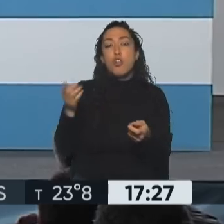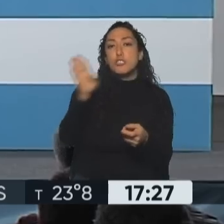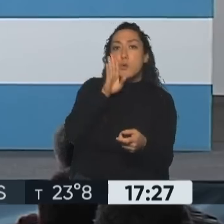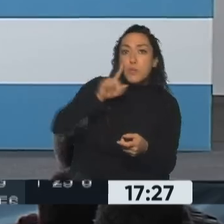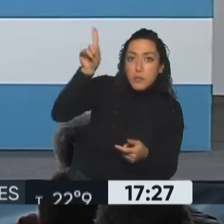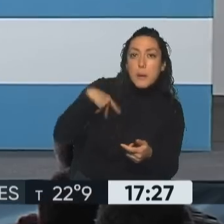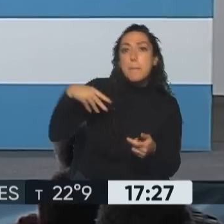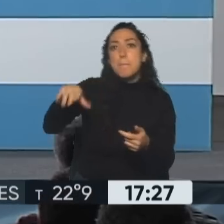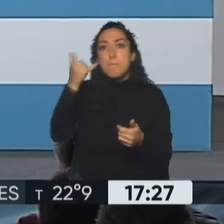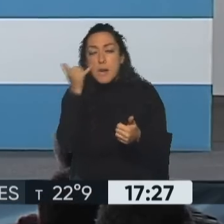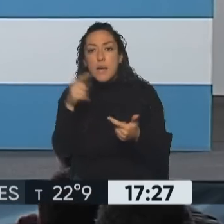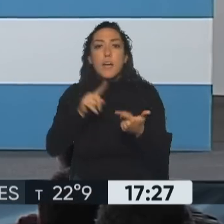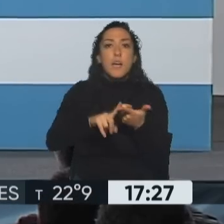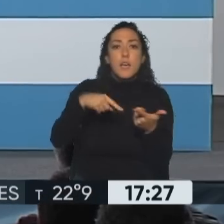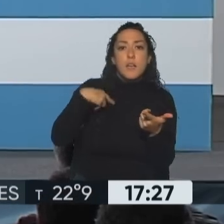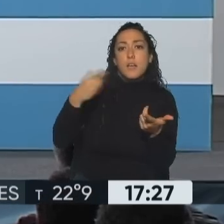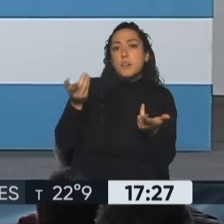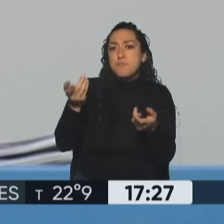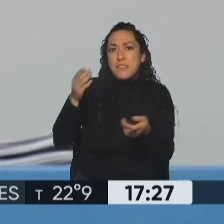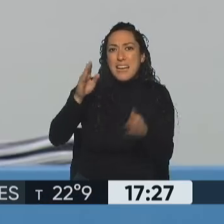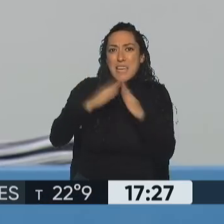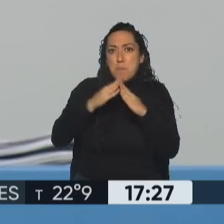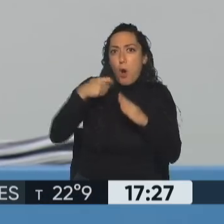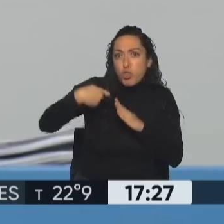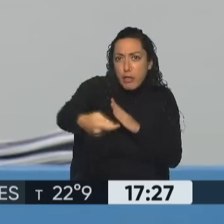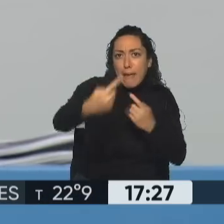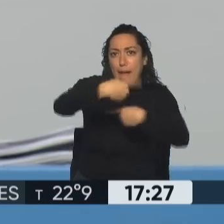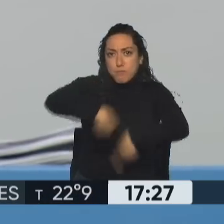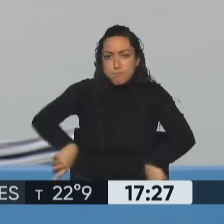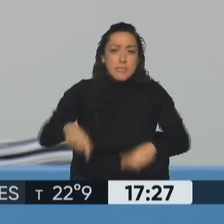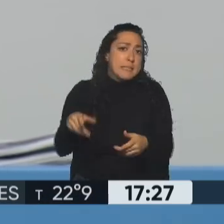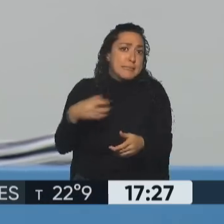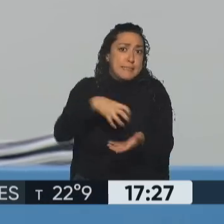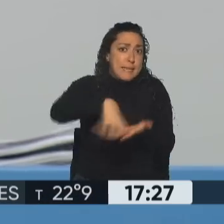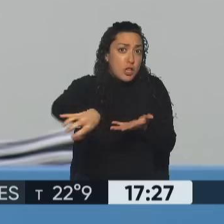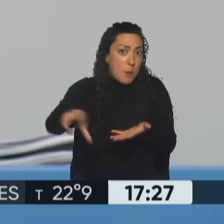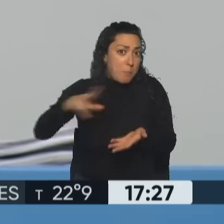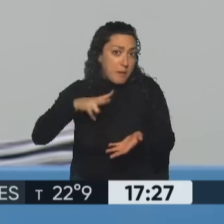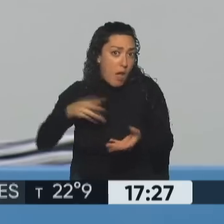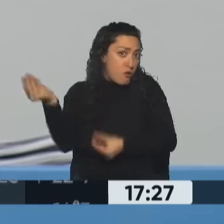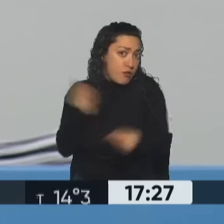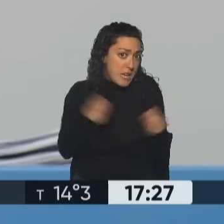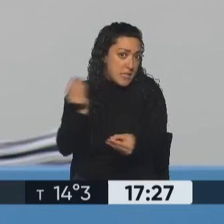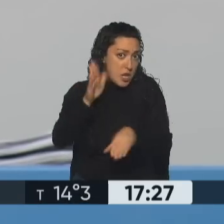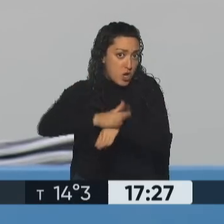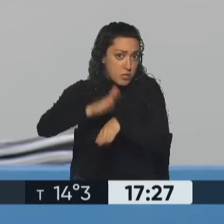Brothers, fue Fannie Mae, los que hacían hipotecas, derivados. O sea, el sector privado